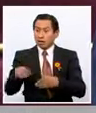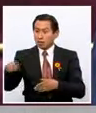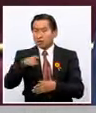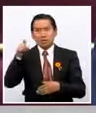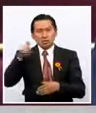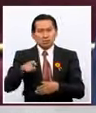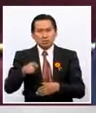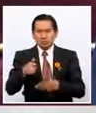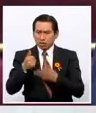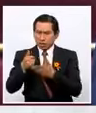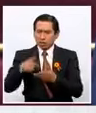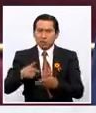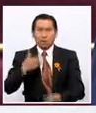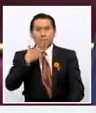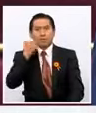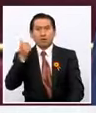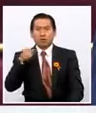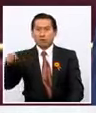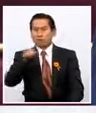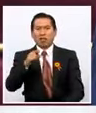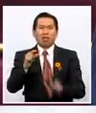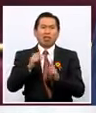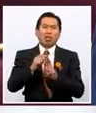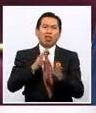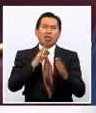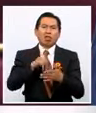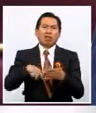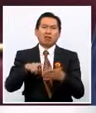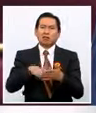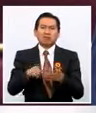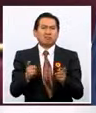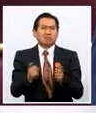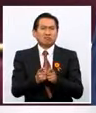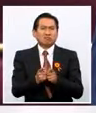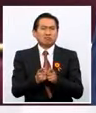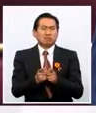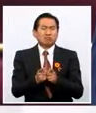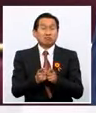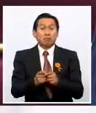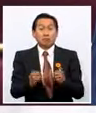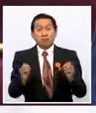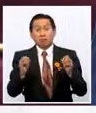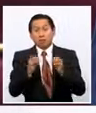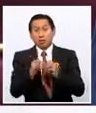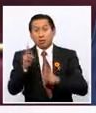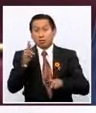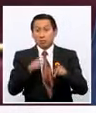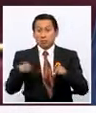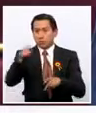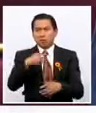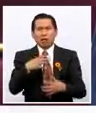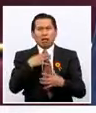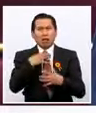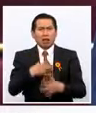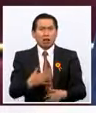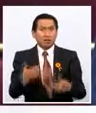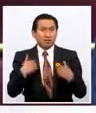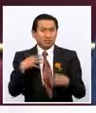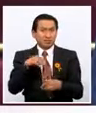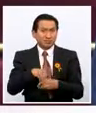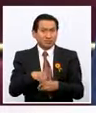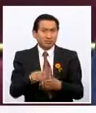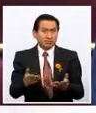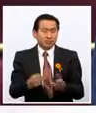son mejores que las críticas sobre todo si la gente está pasando hambre sin